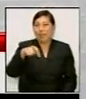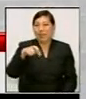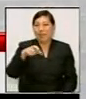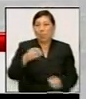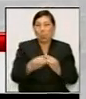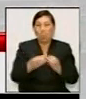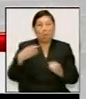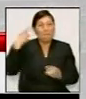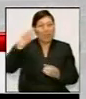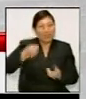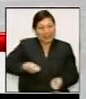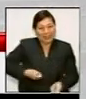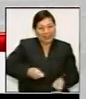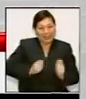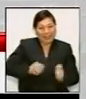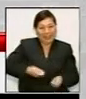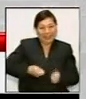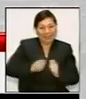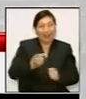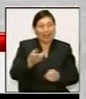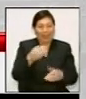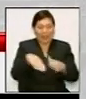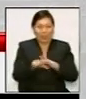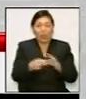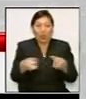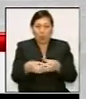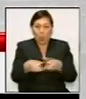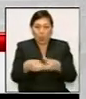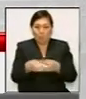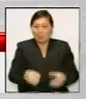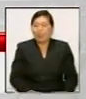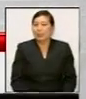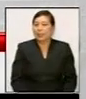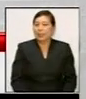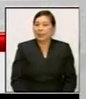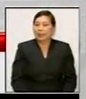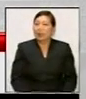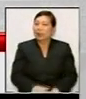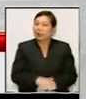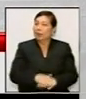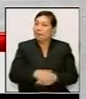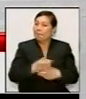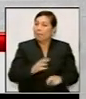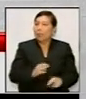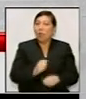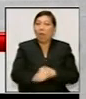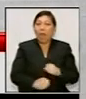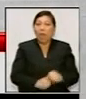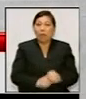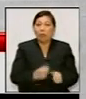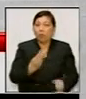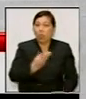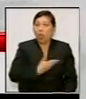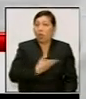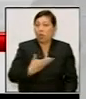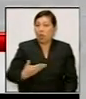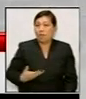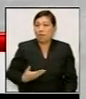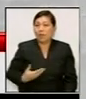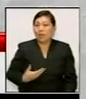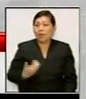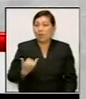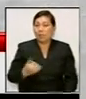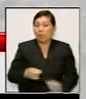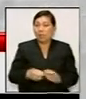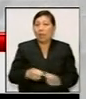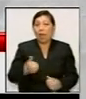que ocupó, como es lógico, diversos cargos en la administración pública durante los dos gobiernos de este